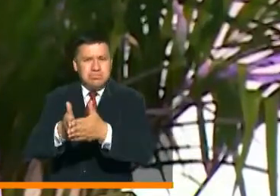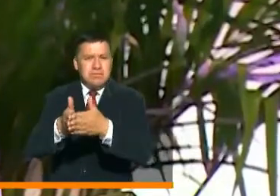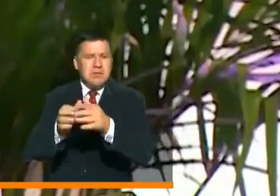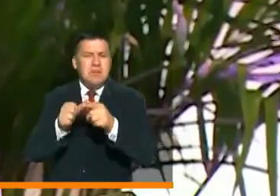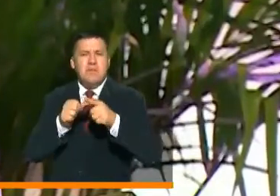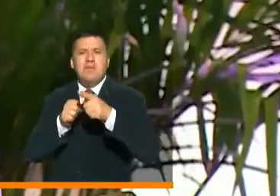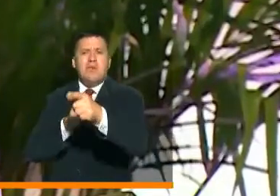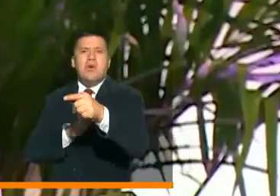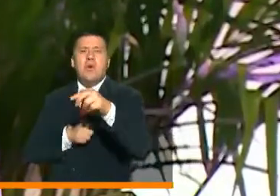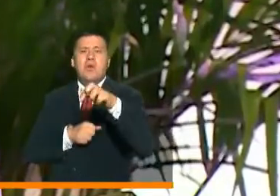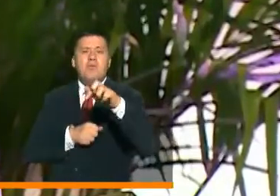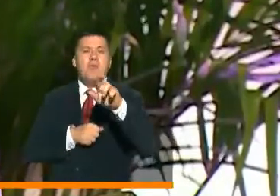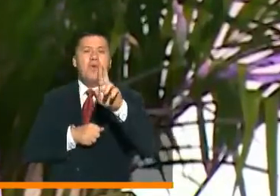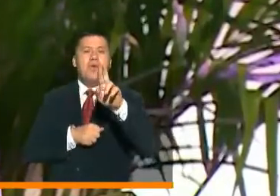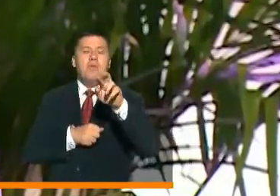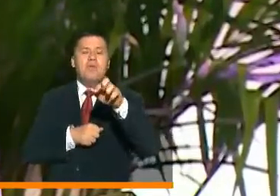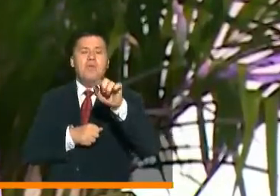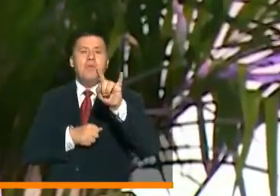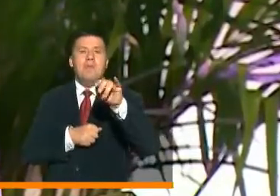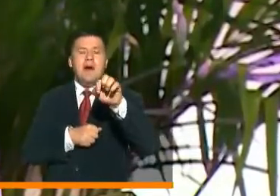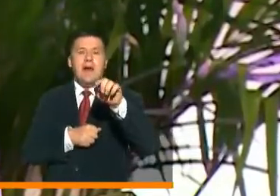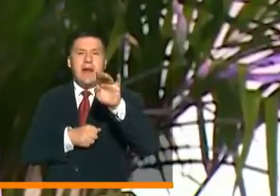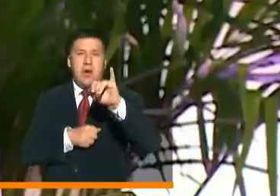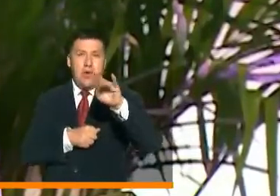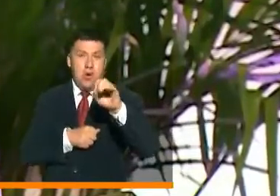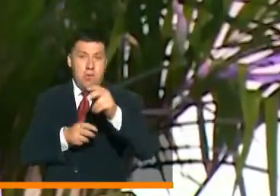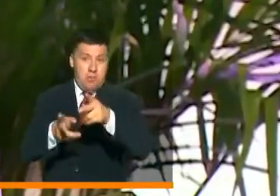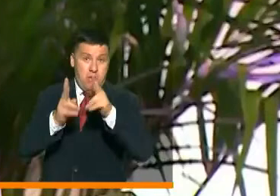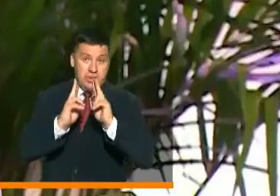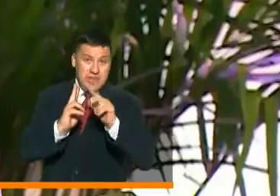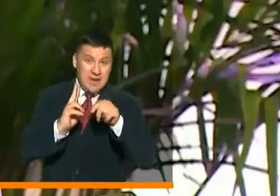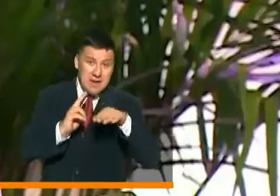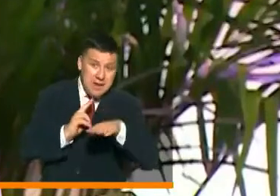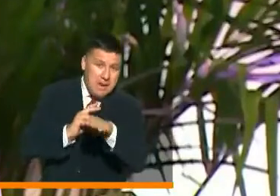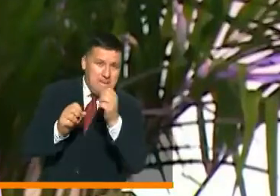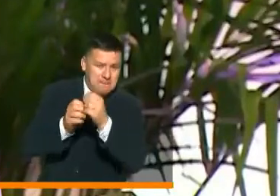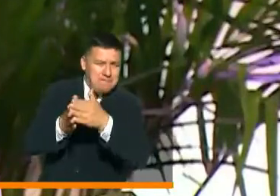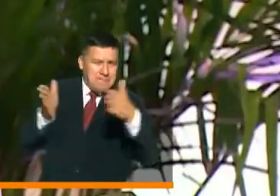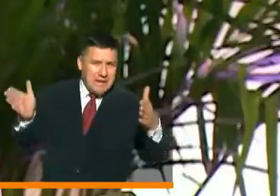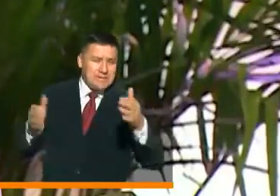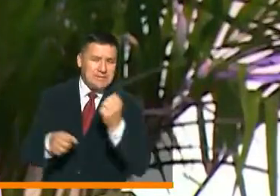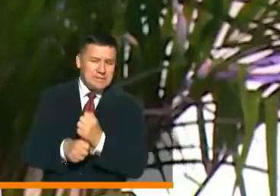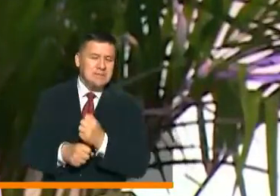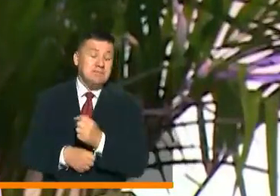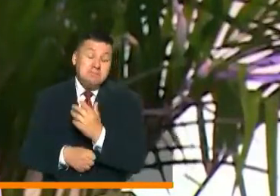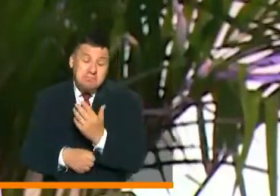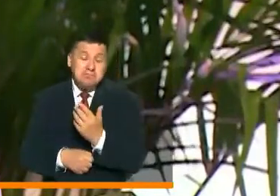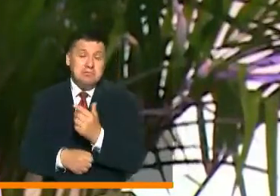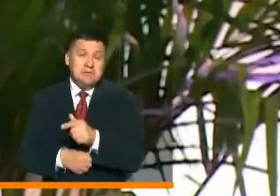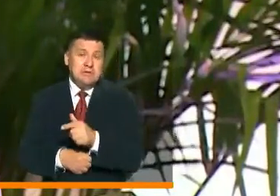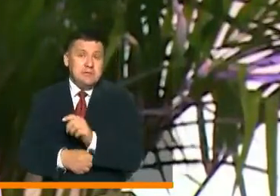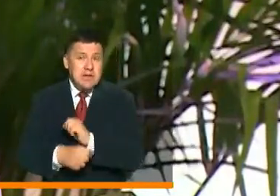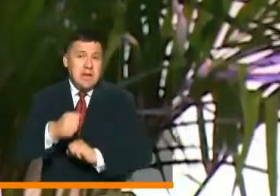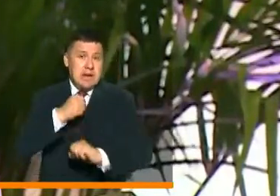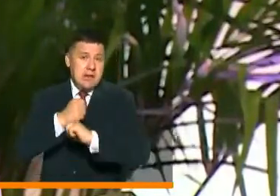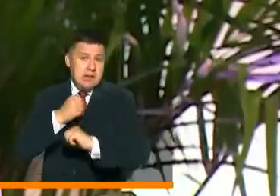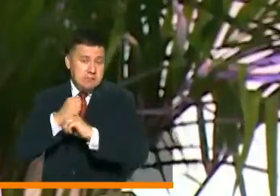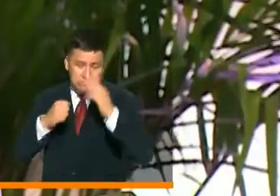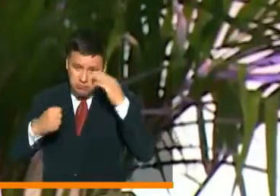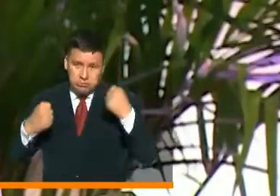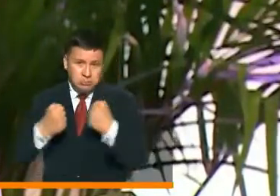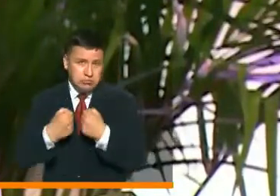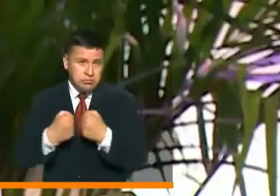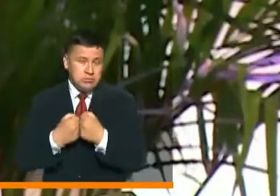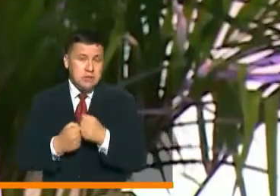allá del puente Pumarejo, que eran todas deficiencias de lo que existía y lo que se había hecho antes. Luego, creemos que gracias al apoyo, a la